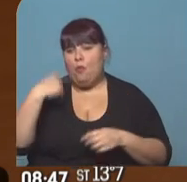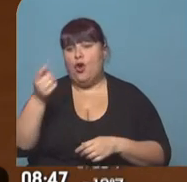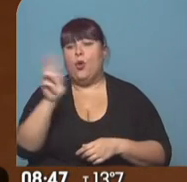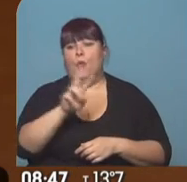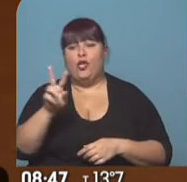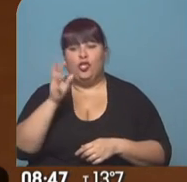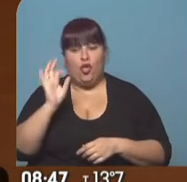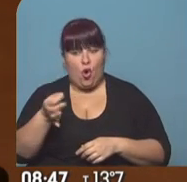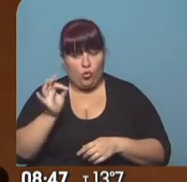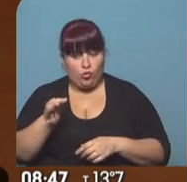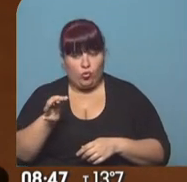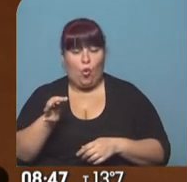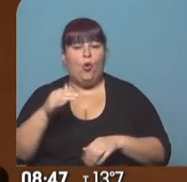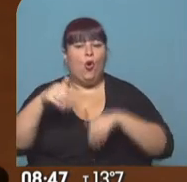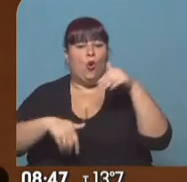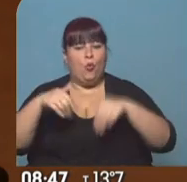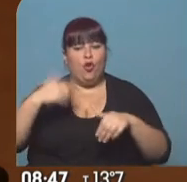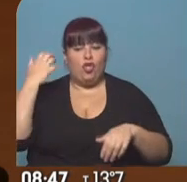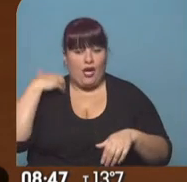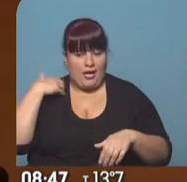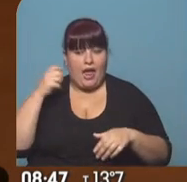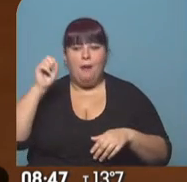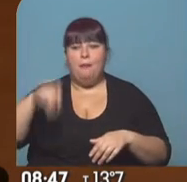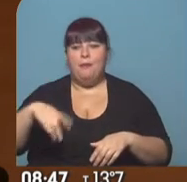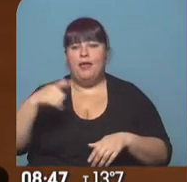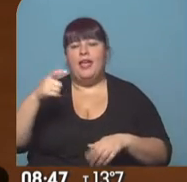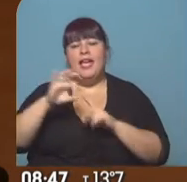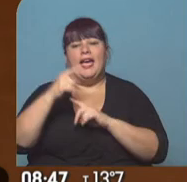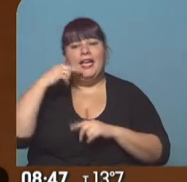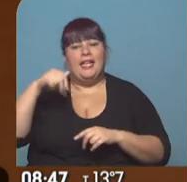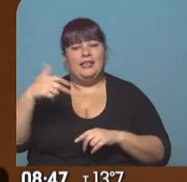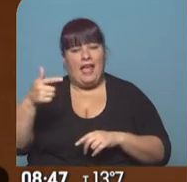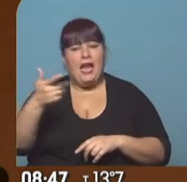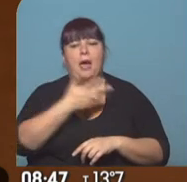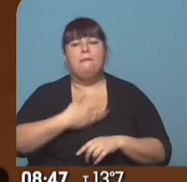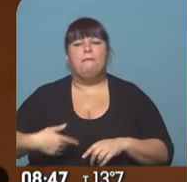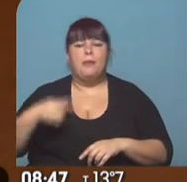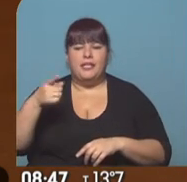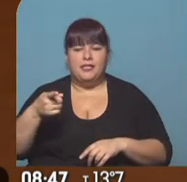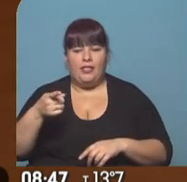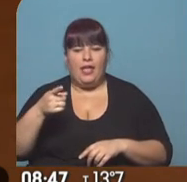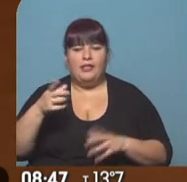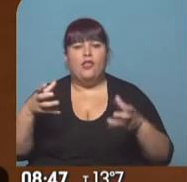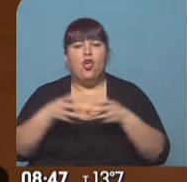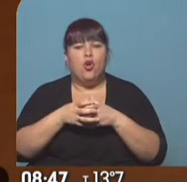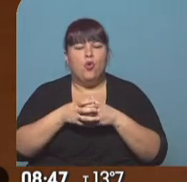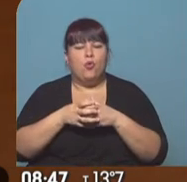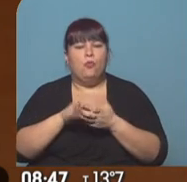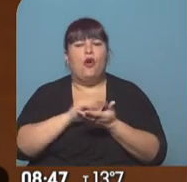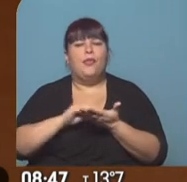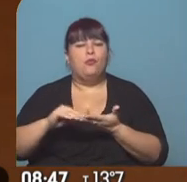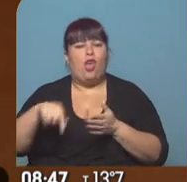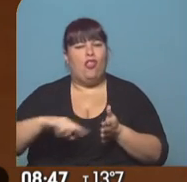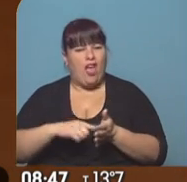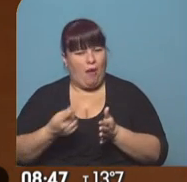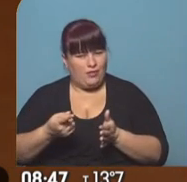22 de octubre son las elecciones generales está junto a nosotros francisco quintana presidente del bloque de diputados de